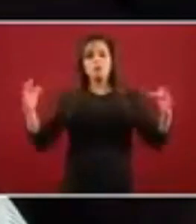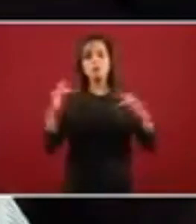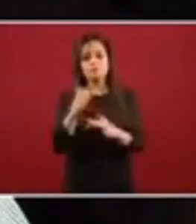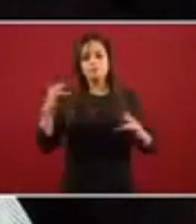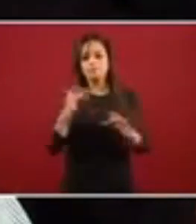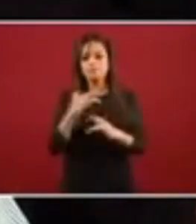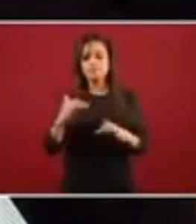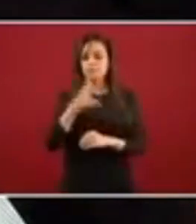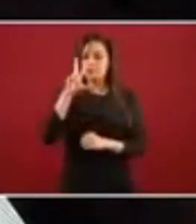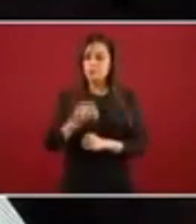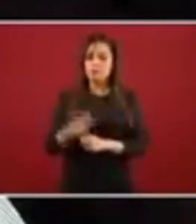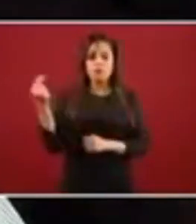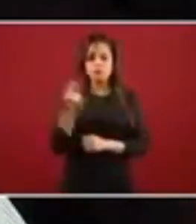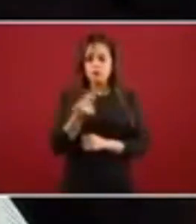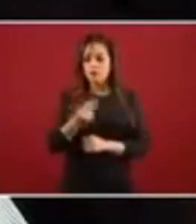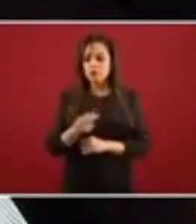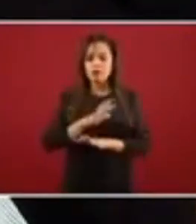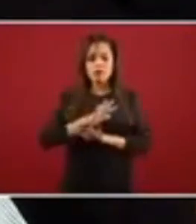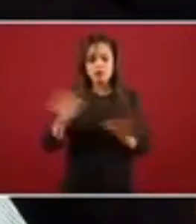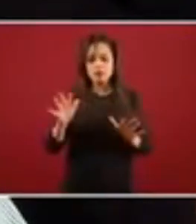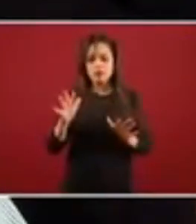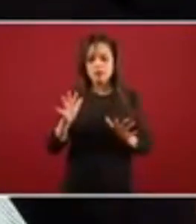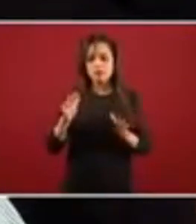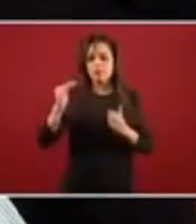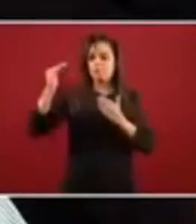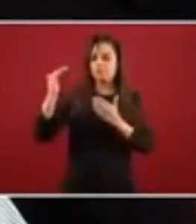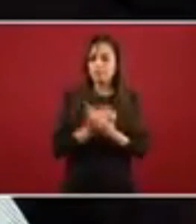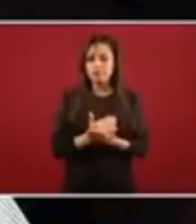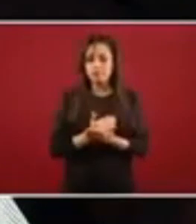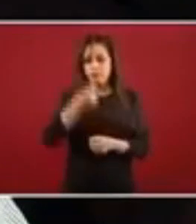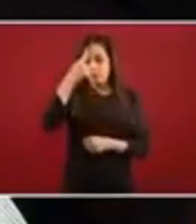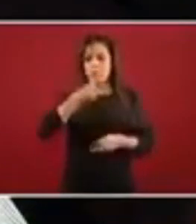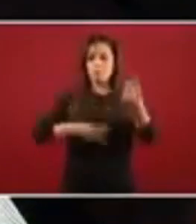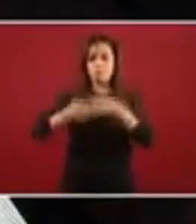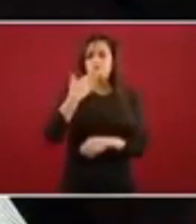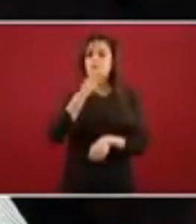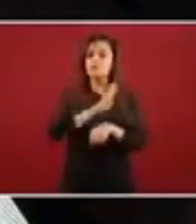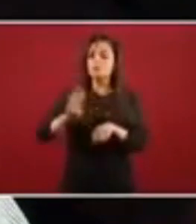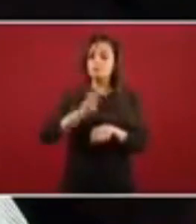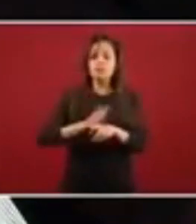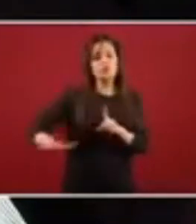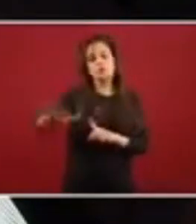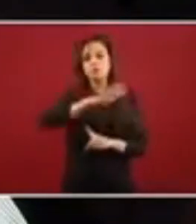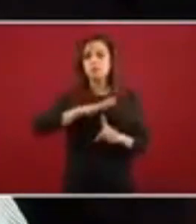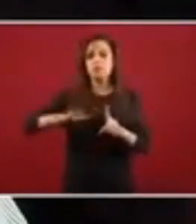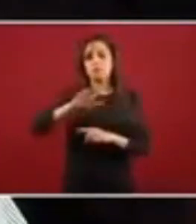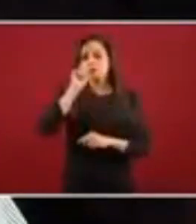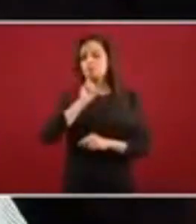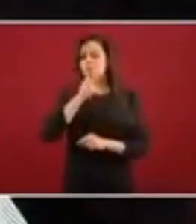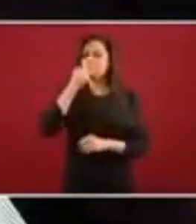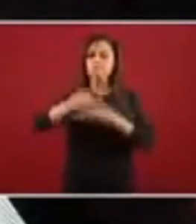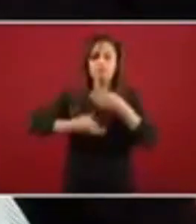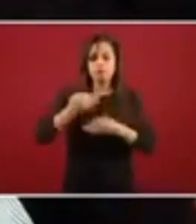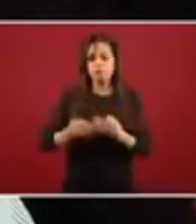forma masiva, tendremos un beneficio para todas y todos. Y el beneficio